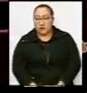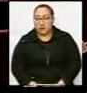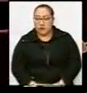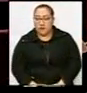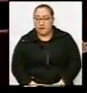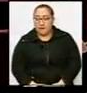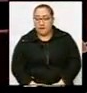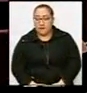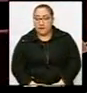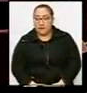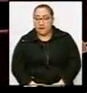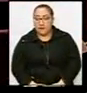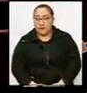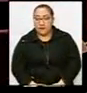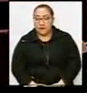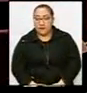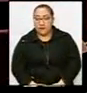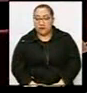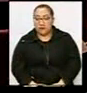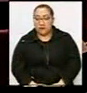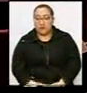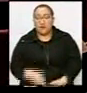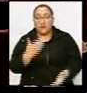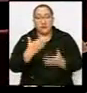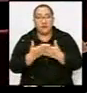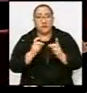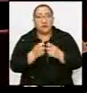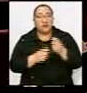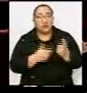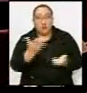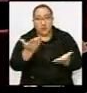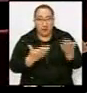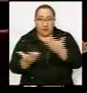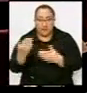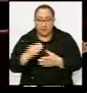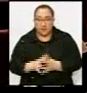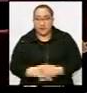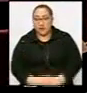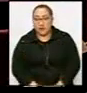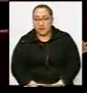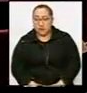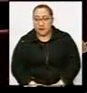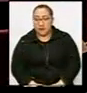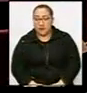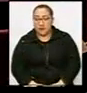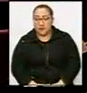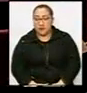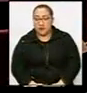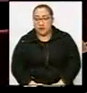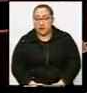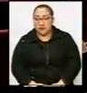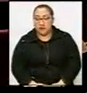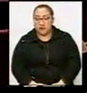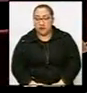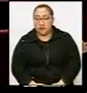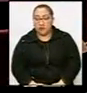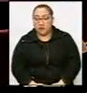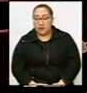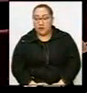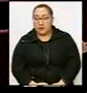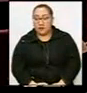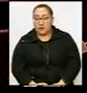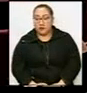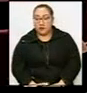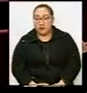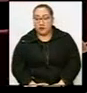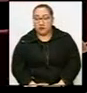congresistas que acaban de llegar, Betiana Culí, Armando Villanueva y congresista Ochoa. Tiene uso de la palabra congresista Villanueva. Gracias, señor presidente.